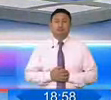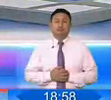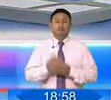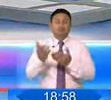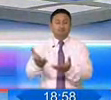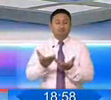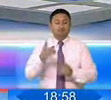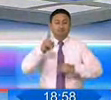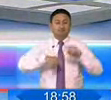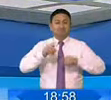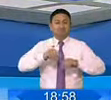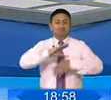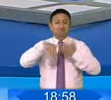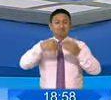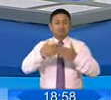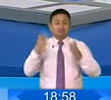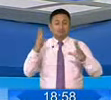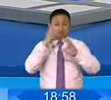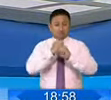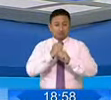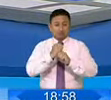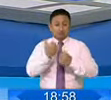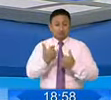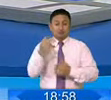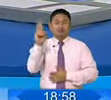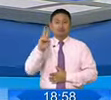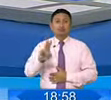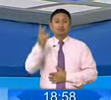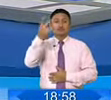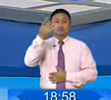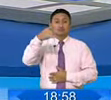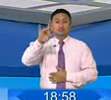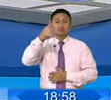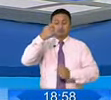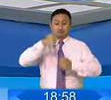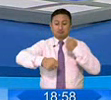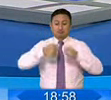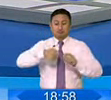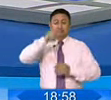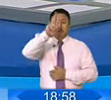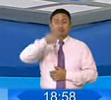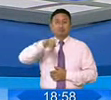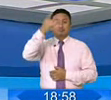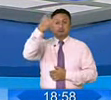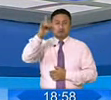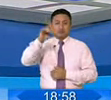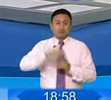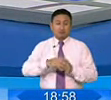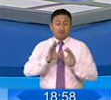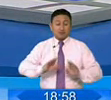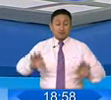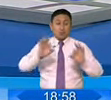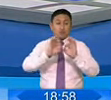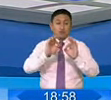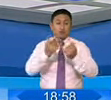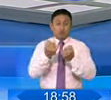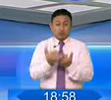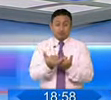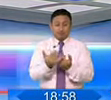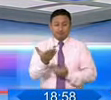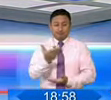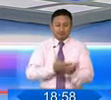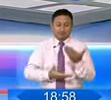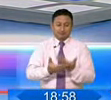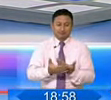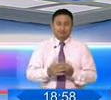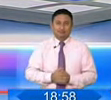Bienvenidos amigos televidentes, muy buenas noches, hoy es viernes 18 de mayo del 2018. Hay importante información para compartir con